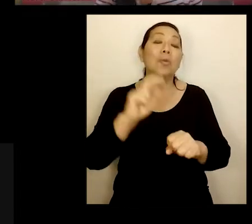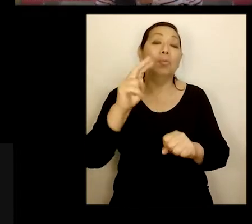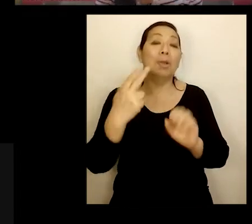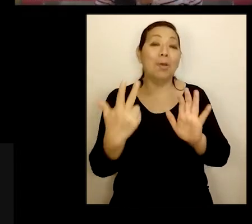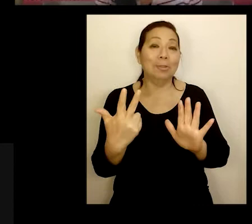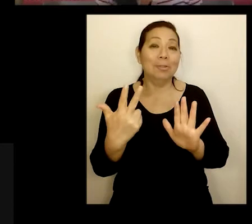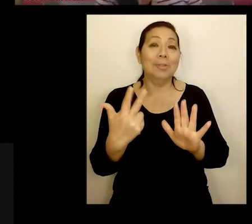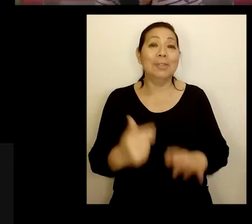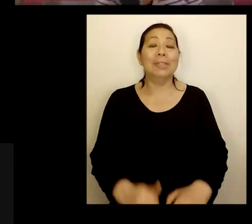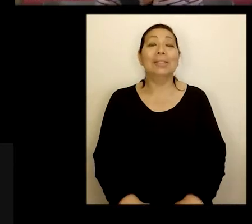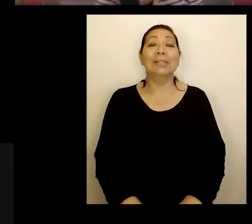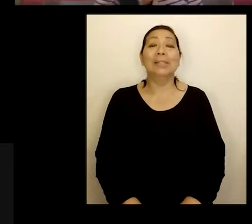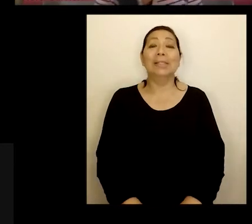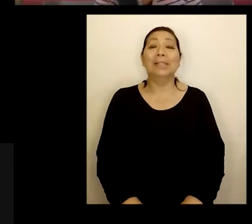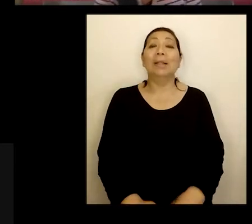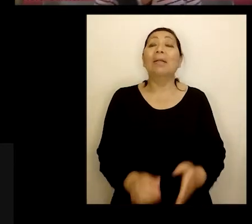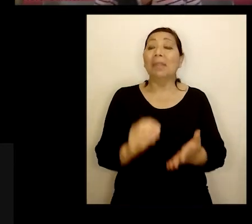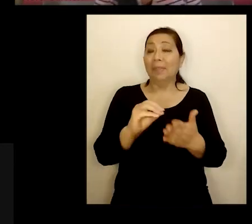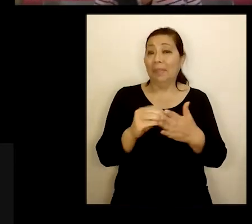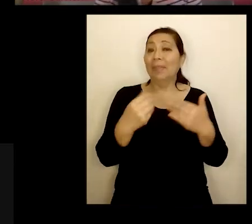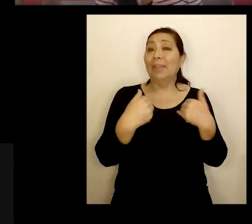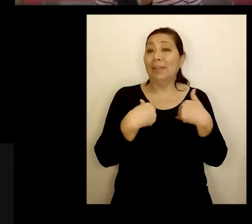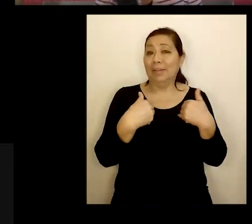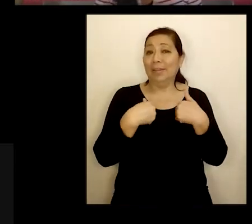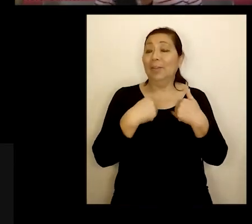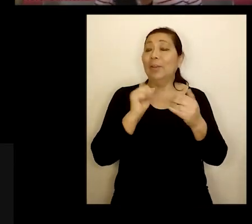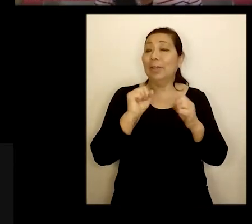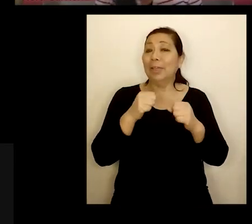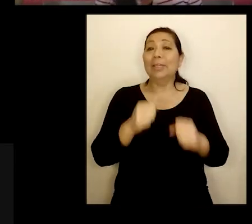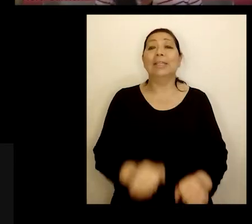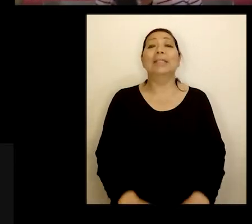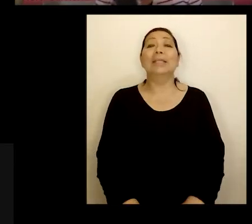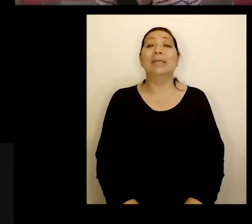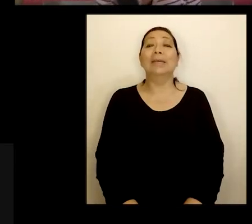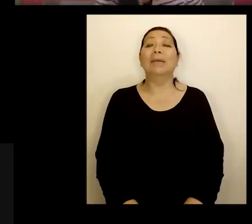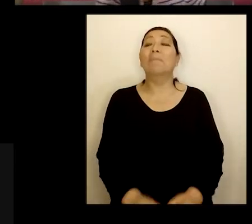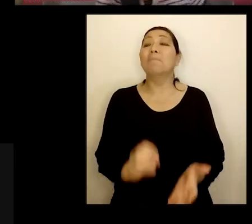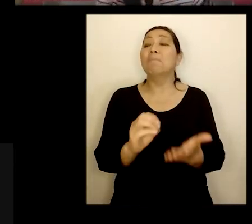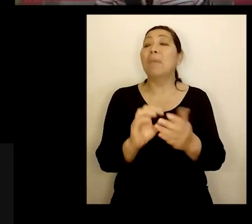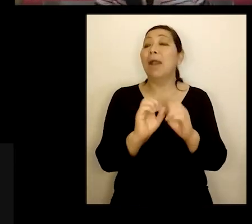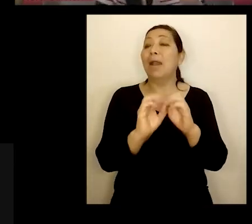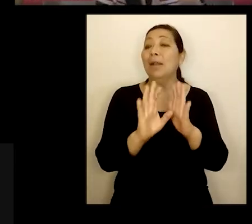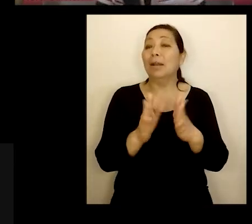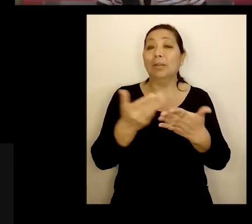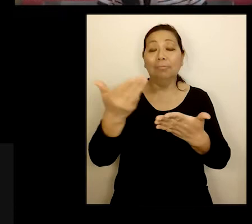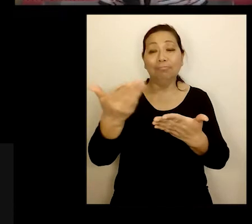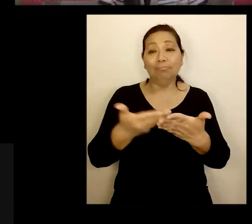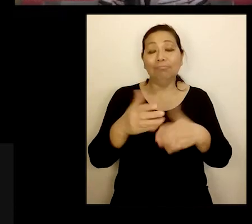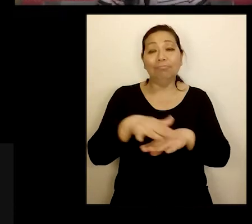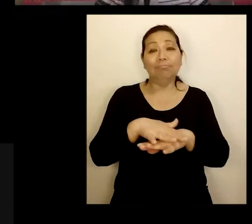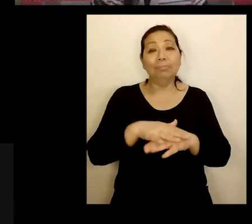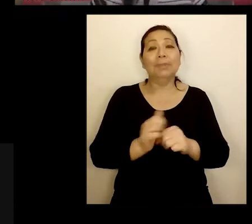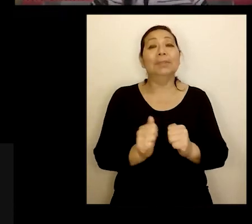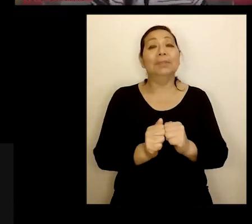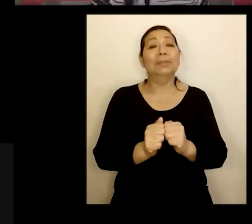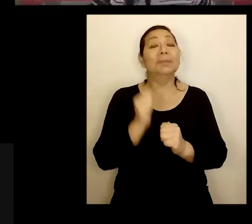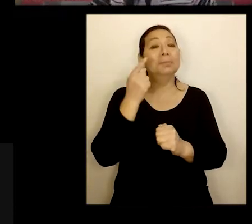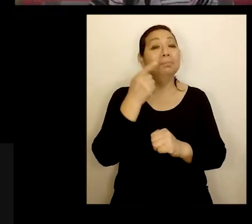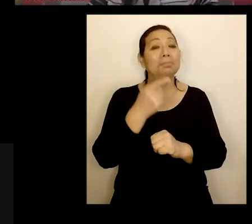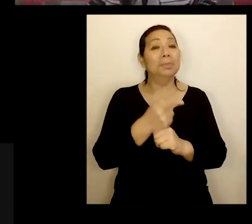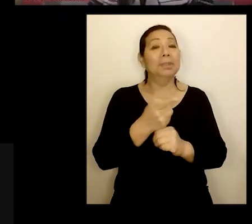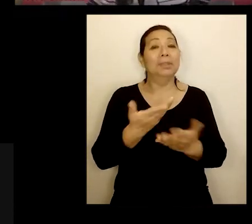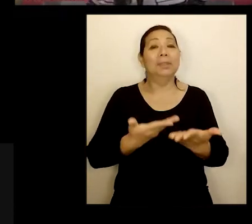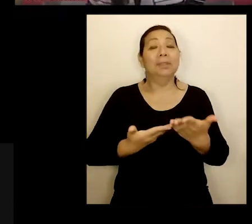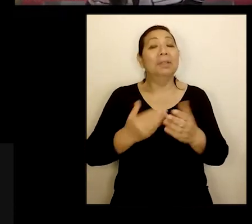2008. Y teniendo en consideración, declaró un acta de infracción, teniendo en consideración que el demandante